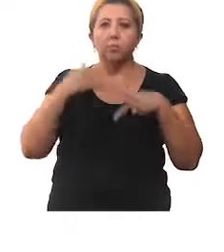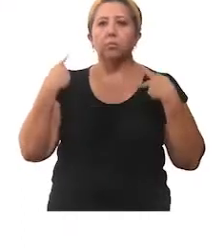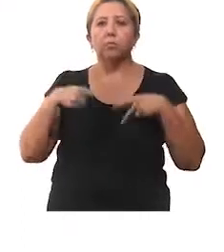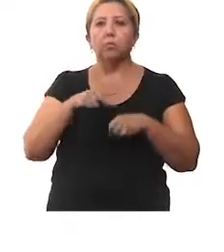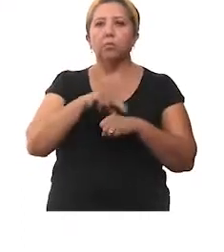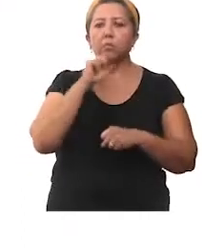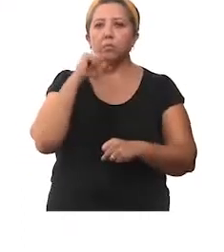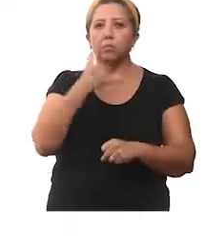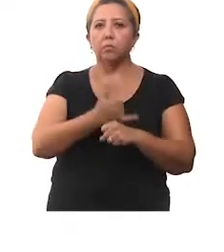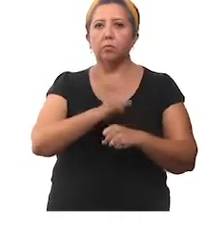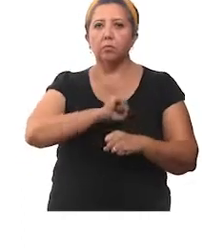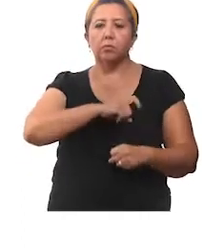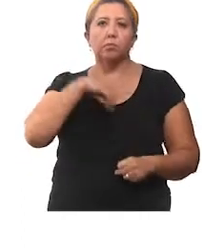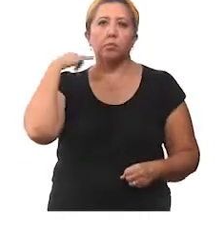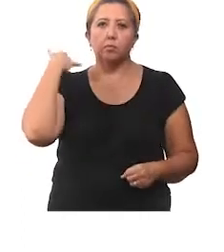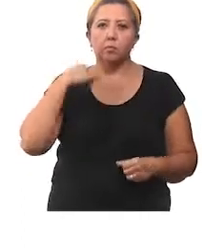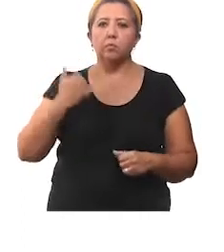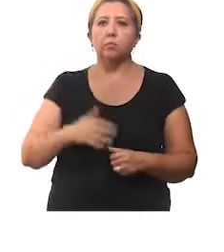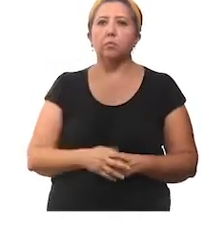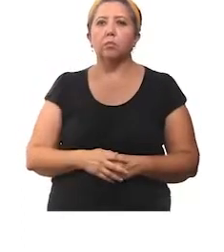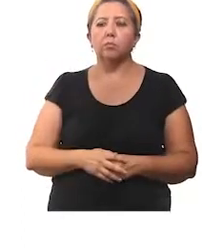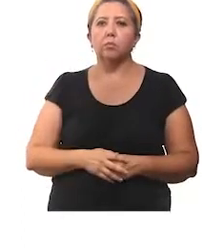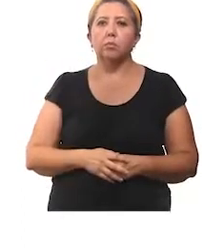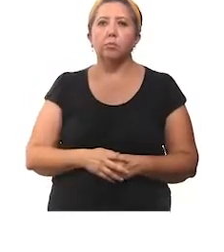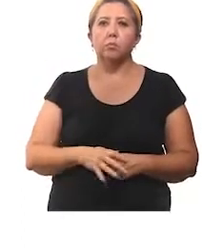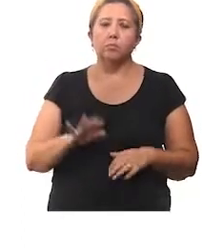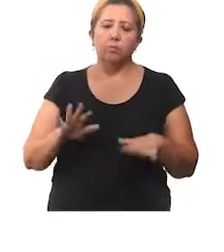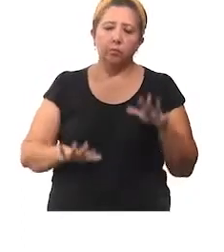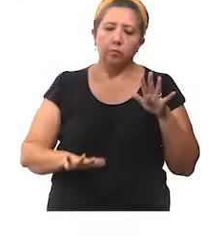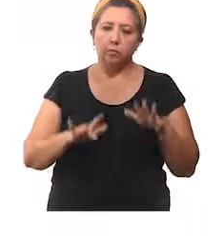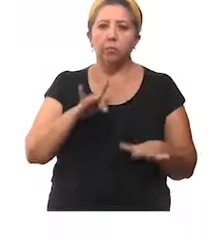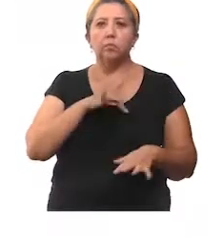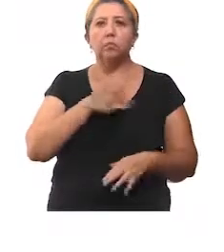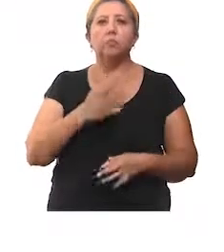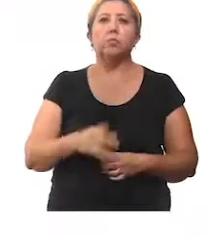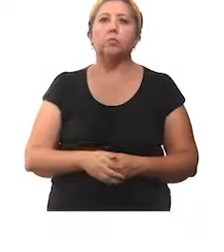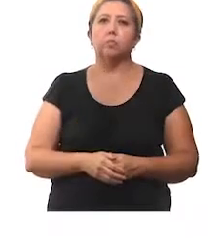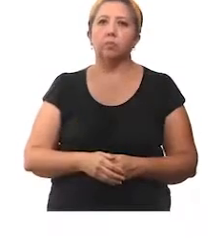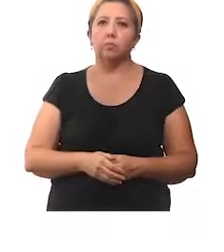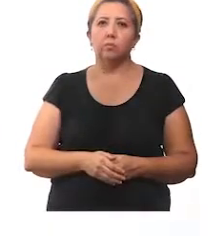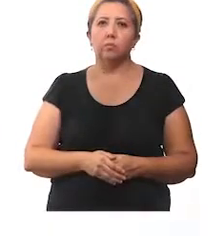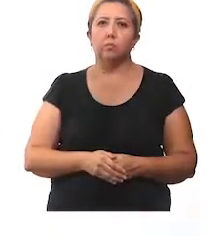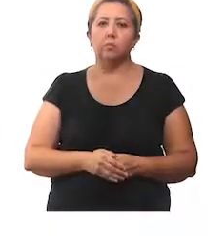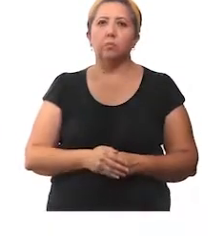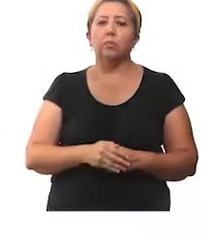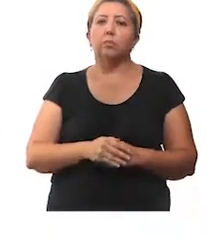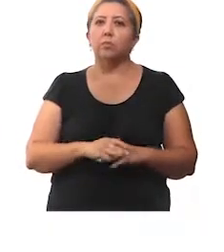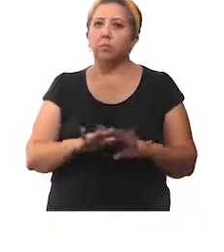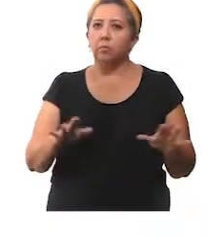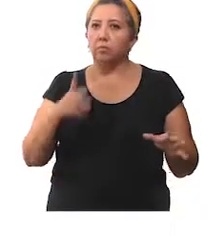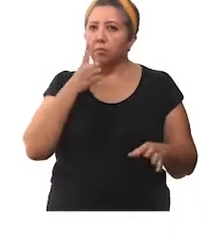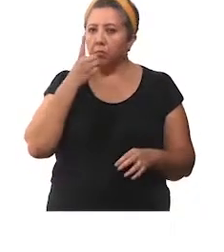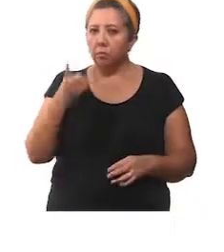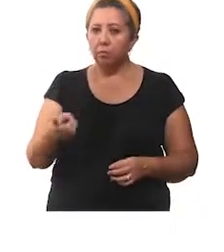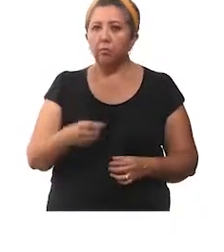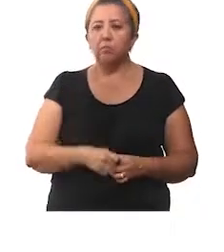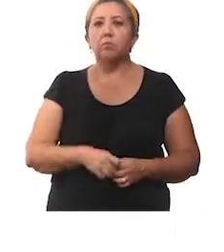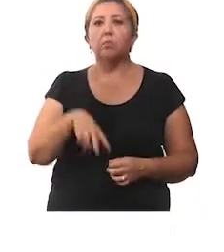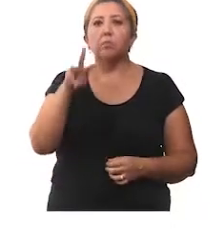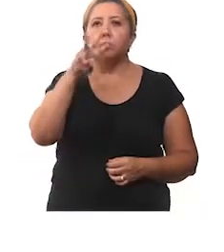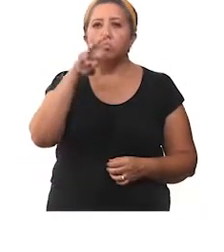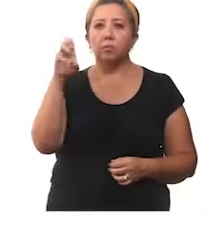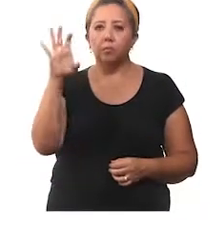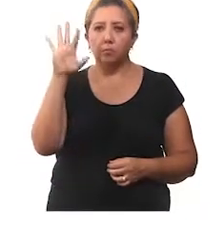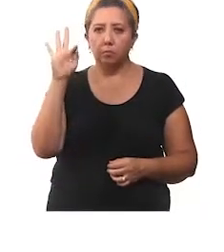y monitoreados por personal médico de la Secretaría de Salud de Yucatán. Presentan síntomas leves. Como ya se